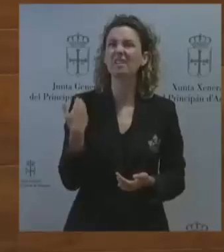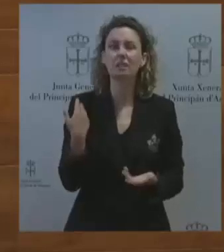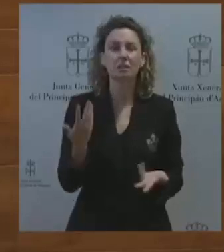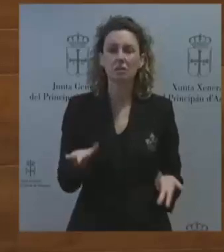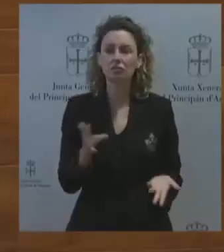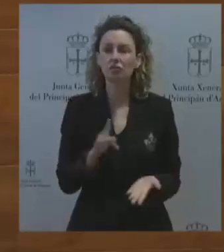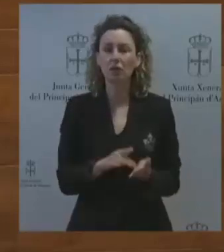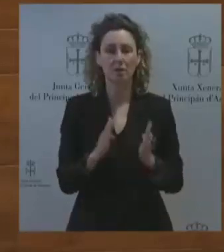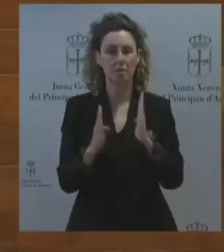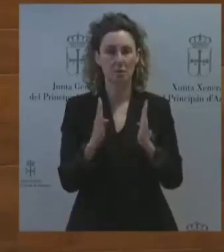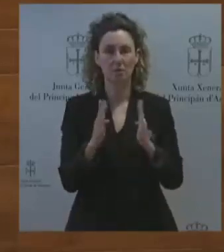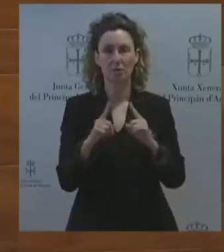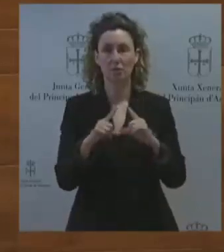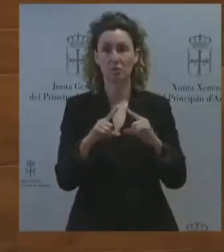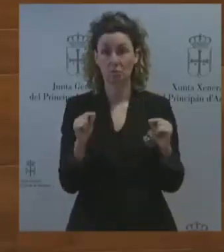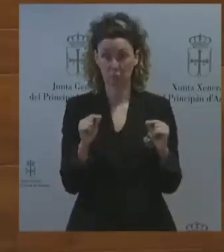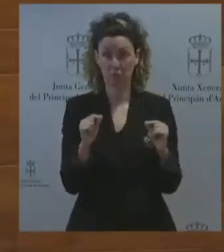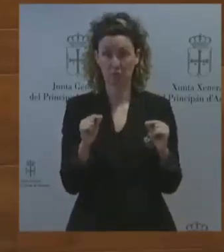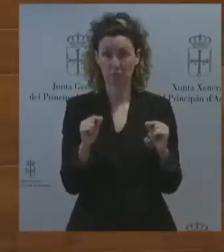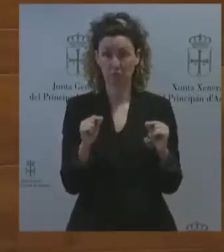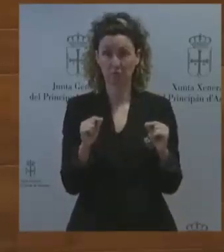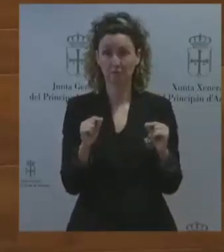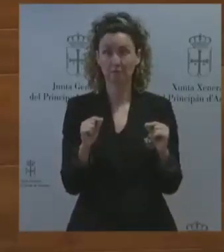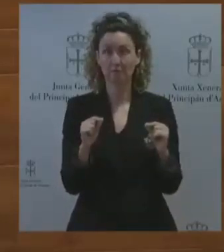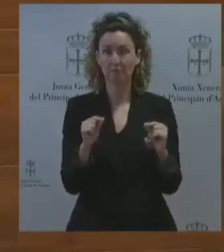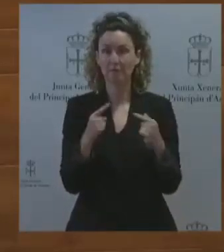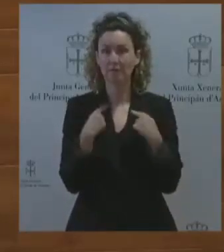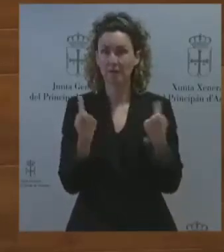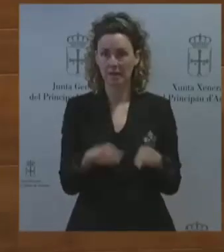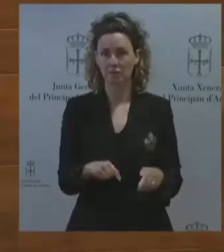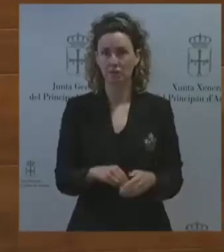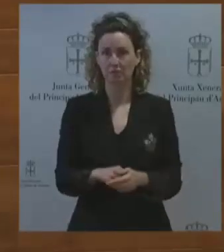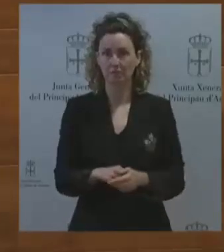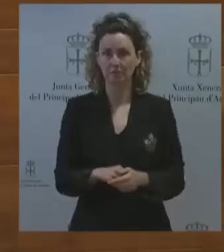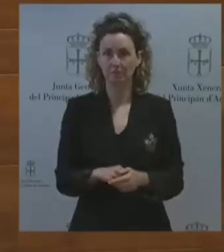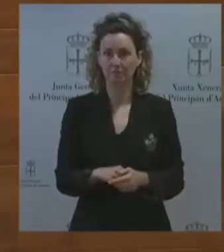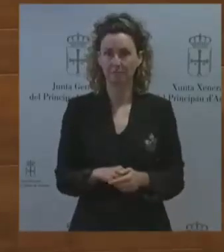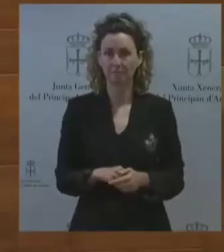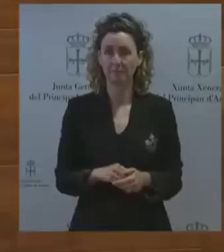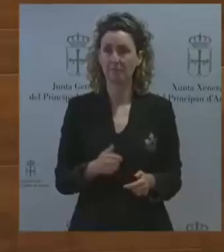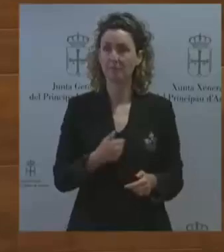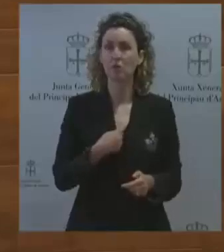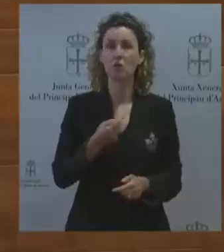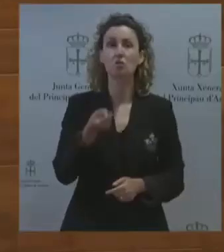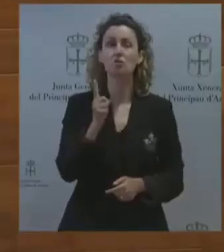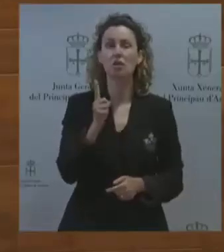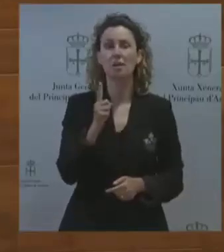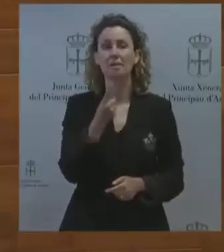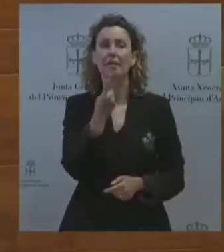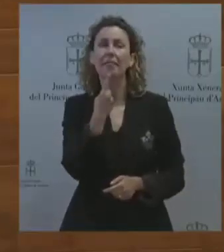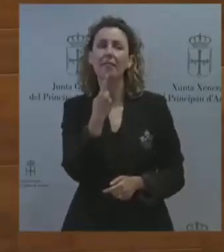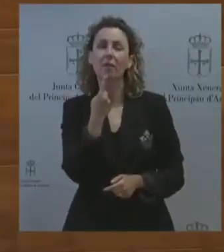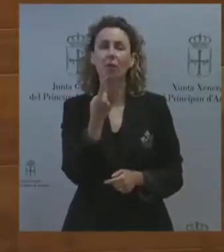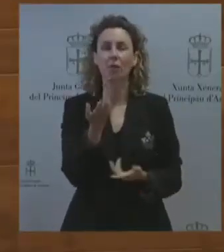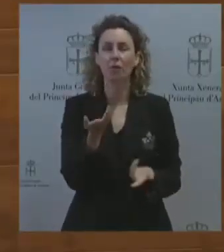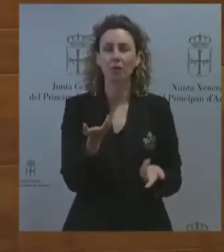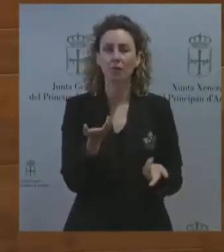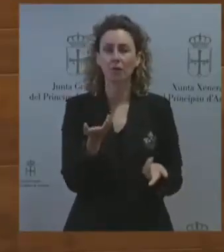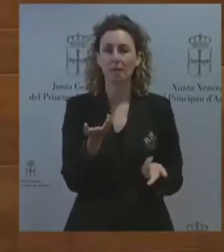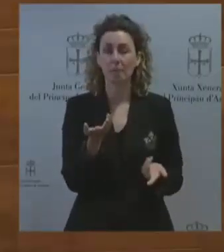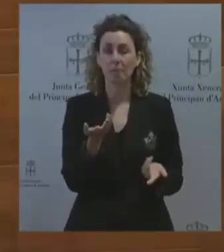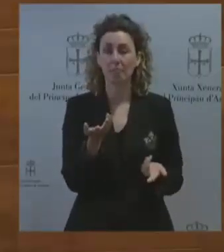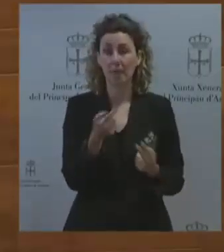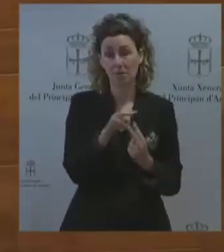vendían fracasara, porque yo solamente encuentro un denominador común, y es que en ambas ocasiones han sido ustedes los